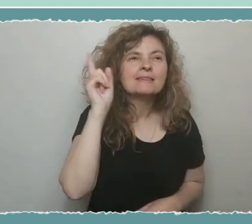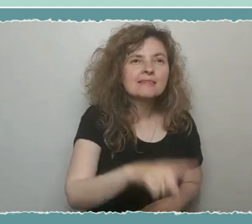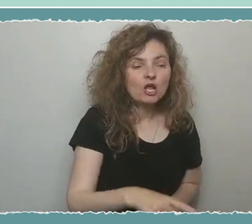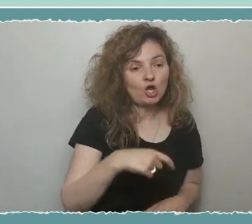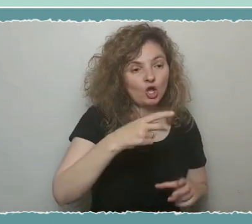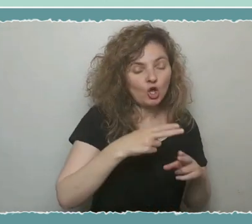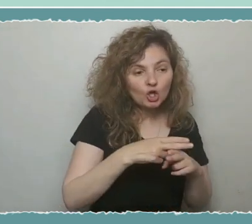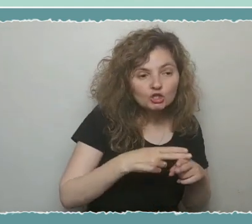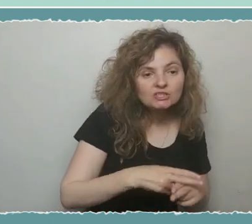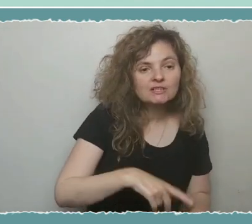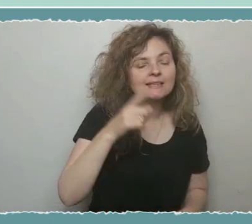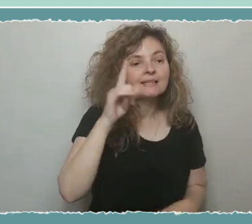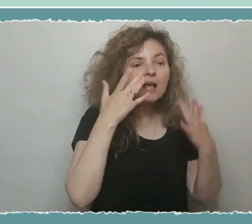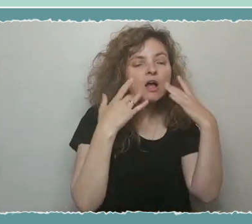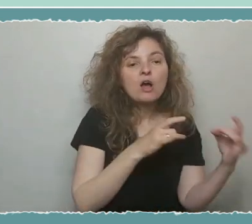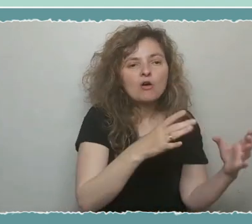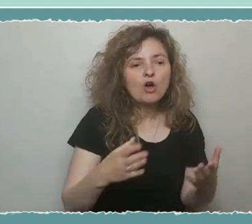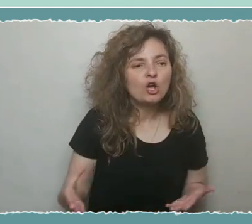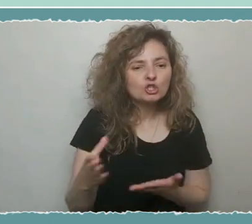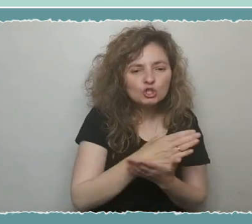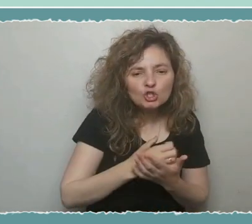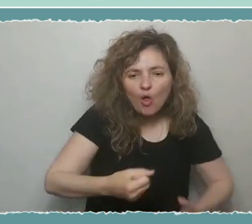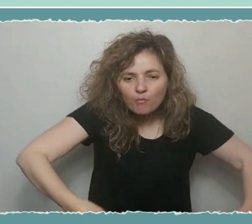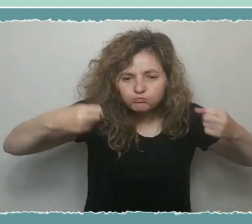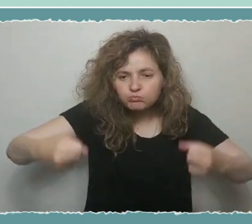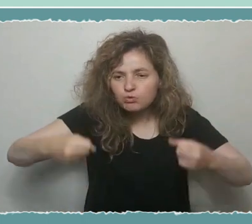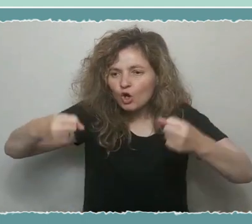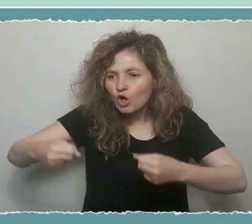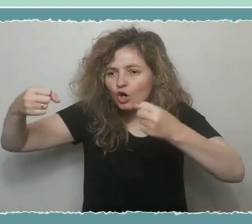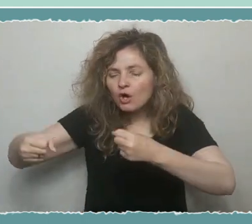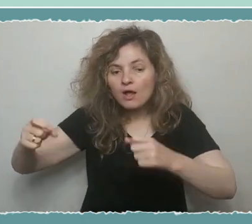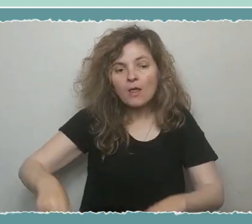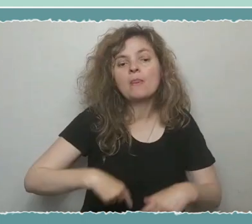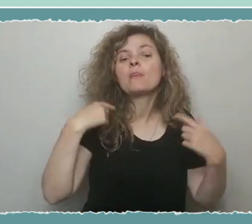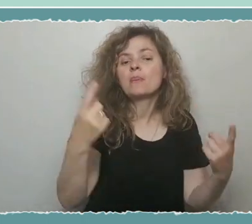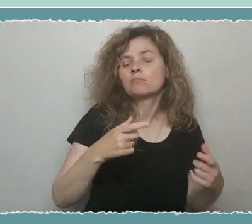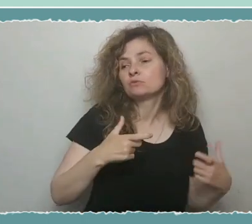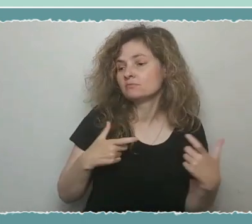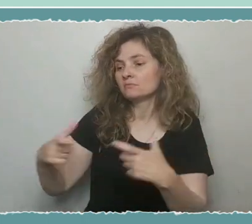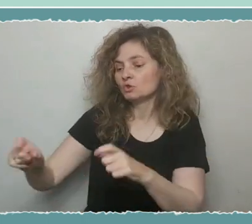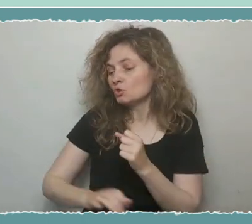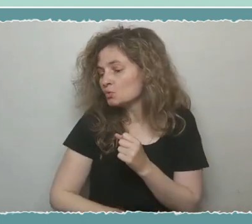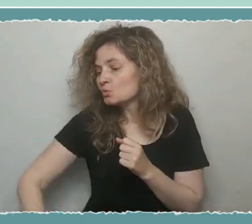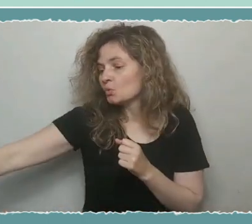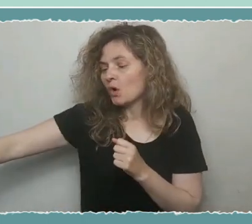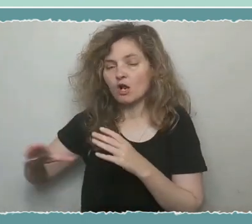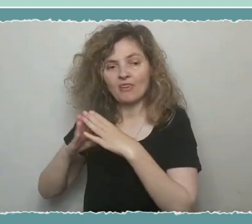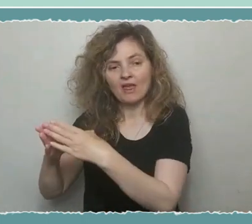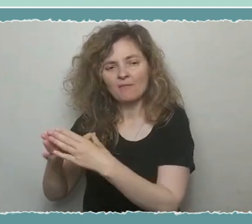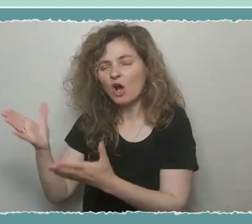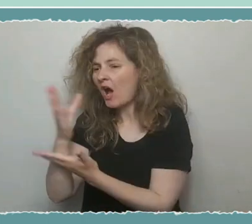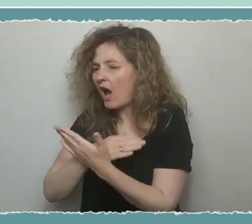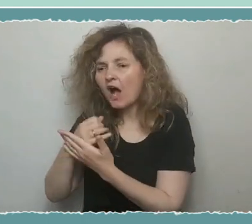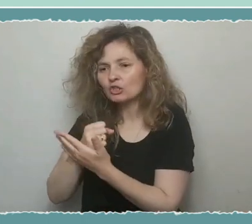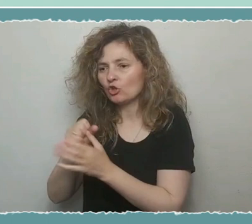Limpando tamén o que? Os coitelos. Limpando tamén que todas as potas que había por ali. E logo puxeron a limpar a cuberta, deron un cepillo e puxeron a limpar